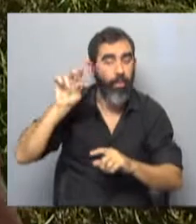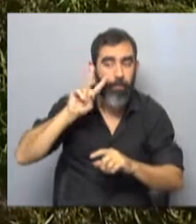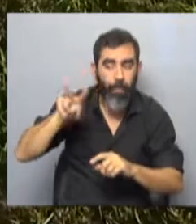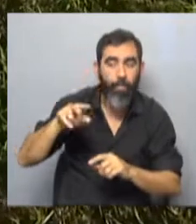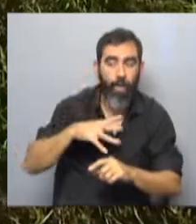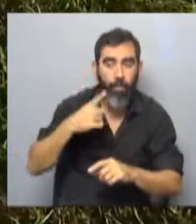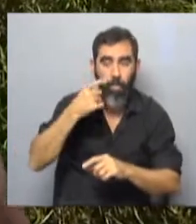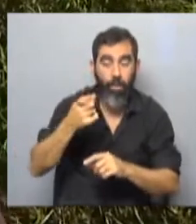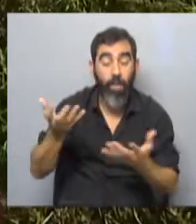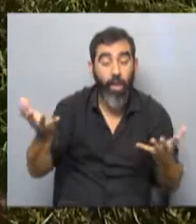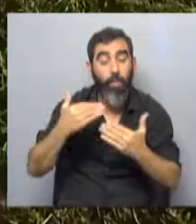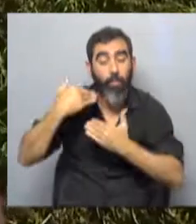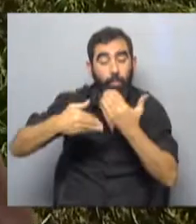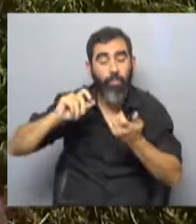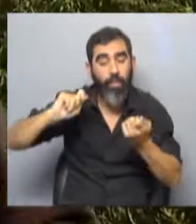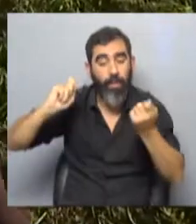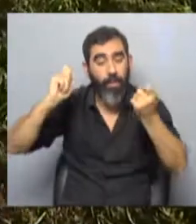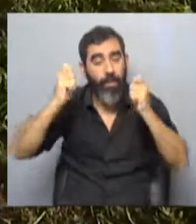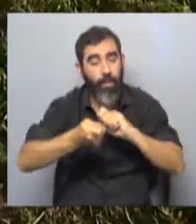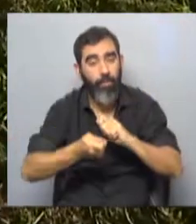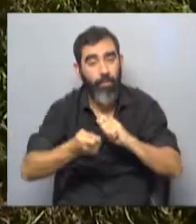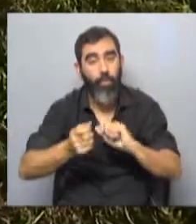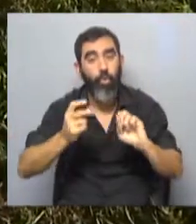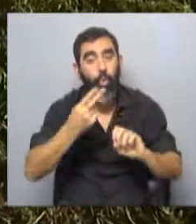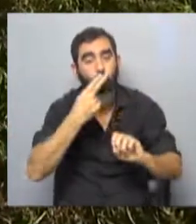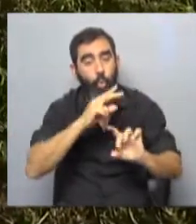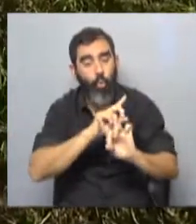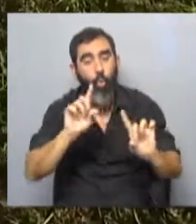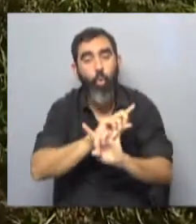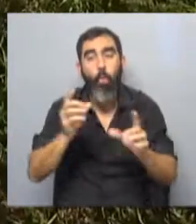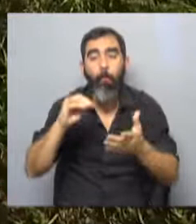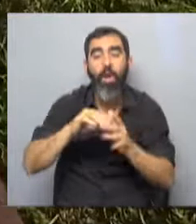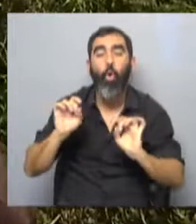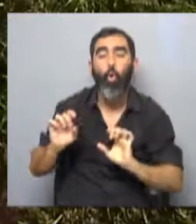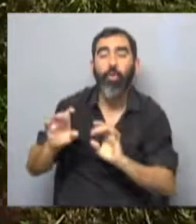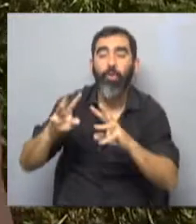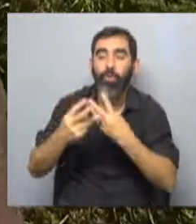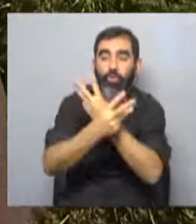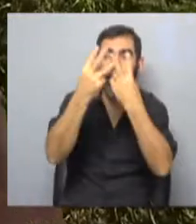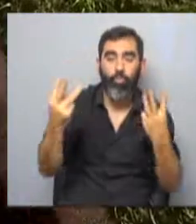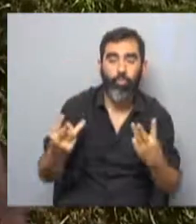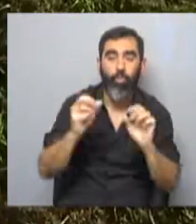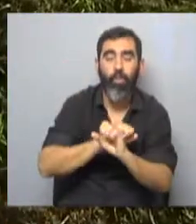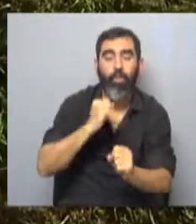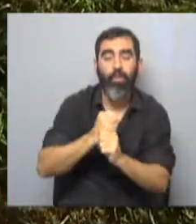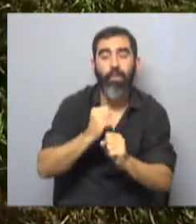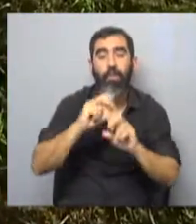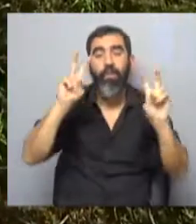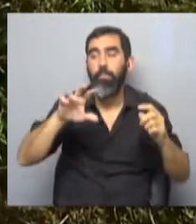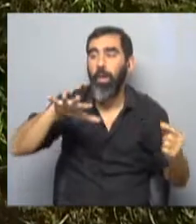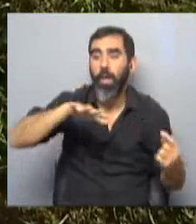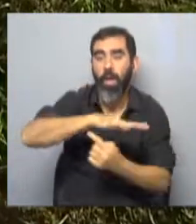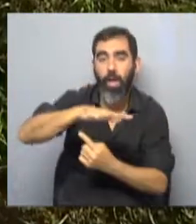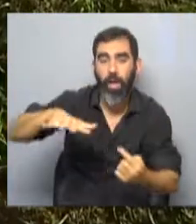hoy en día estamos en un proceso de transición de pasar de ser no más colillas a no más contaminación que nos va a permitir trabajar muchos otros temas ambientales